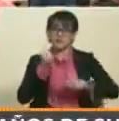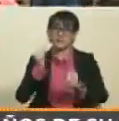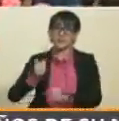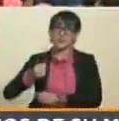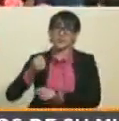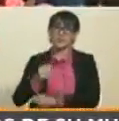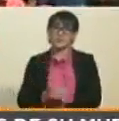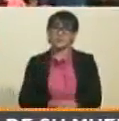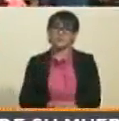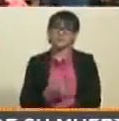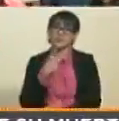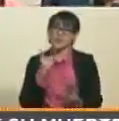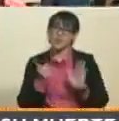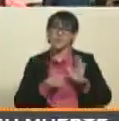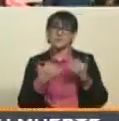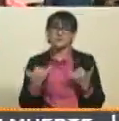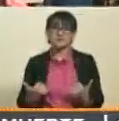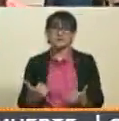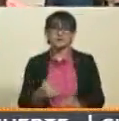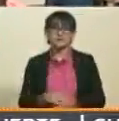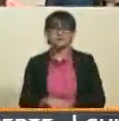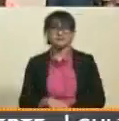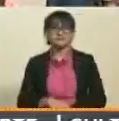esa orden hay que cumplirla ya.